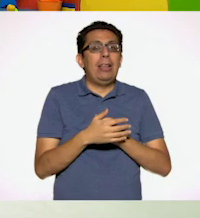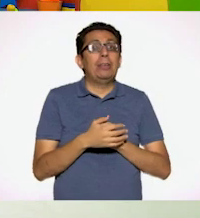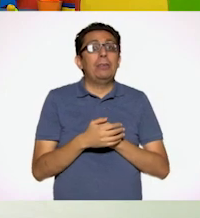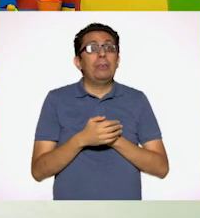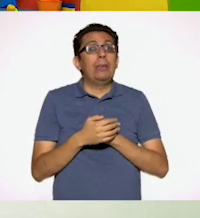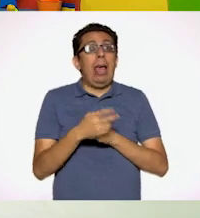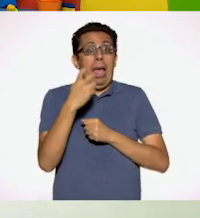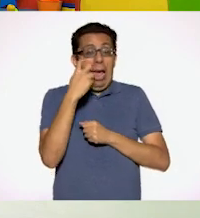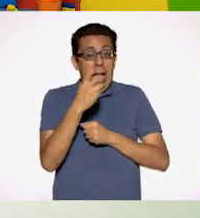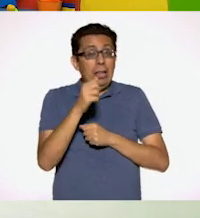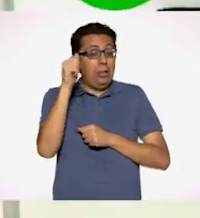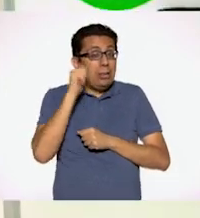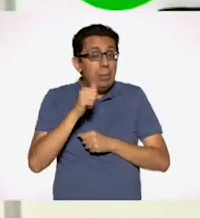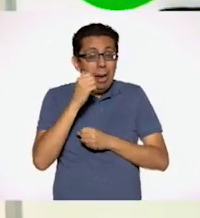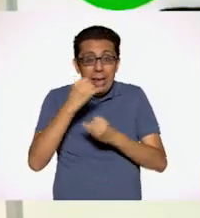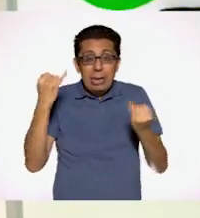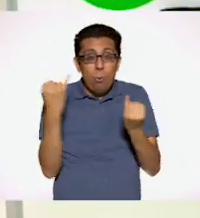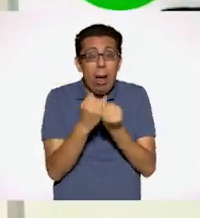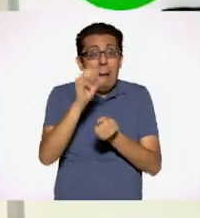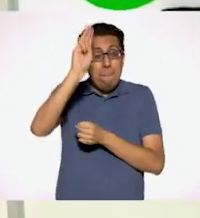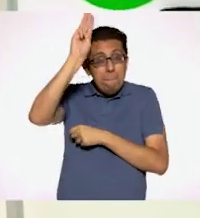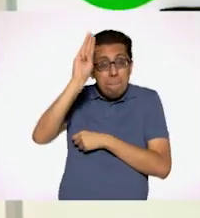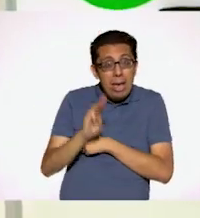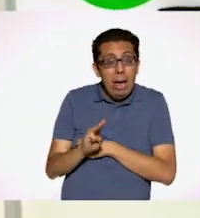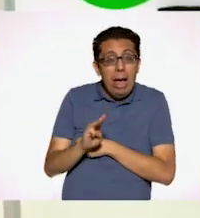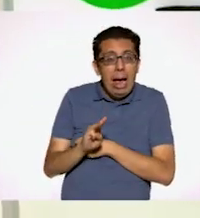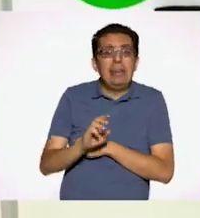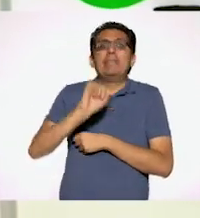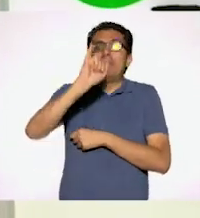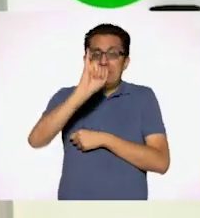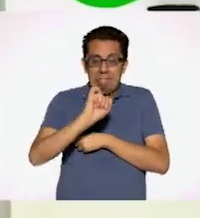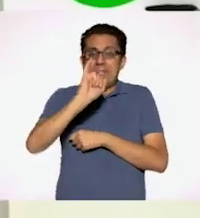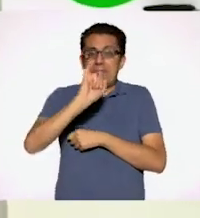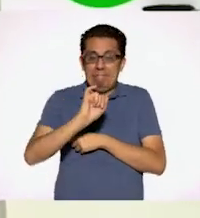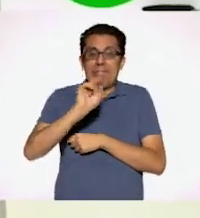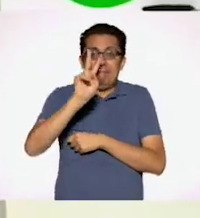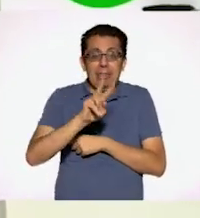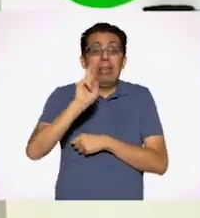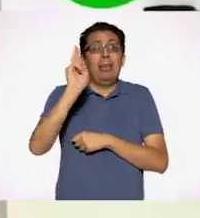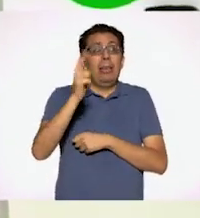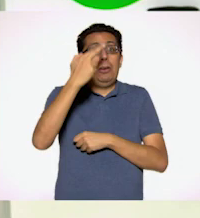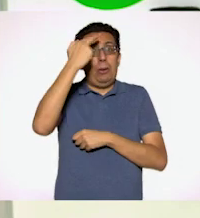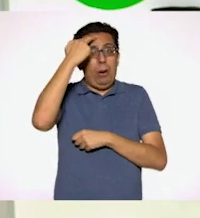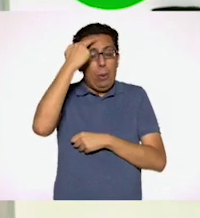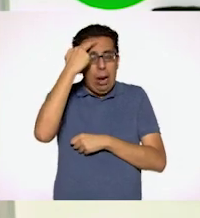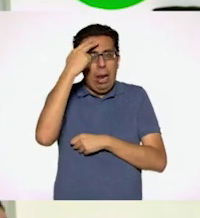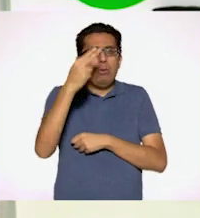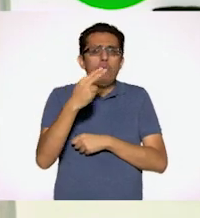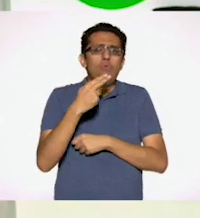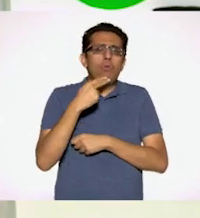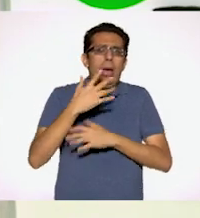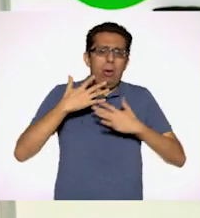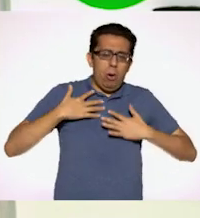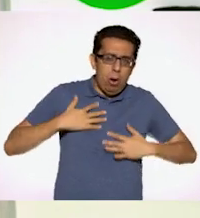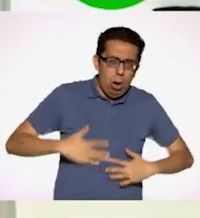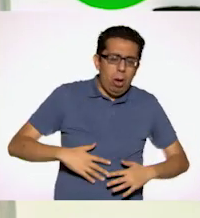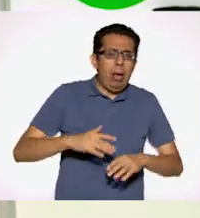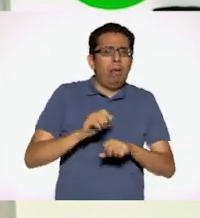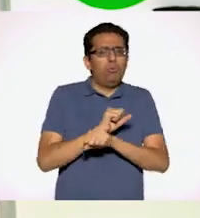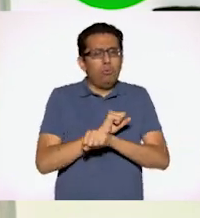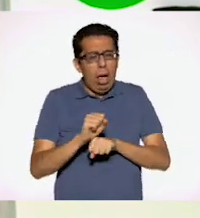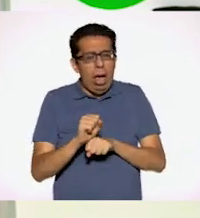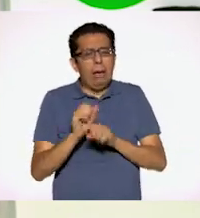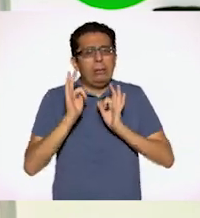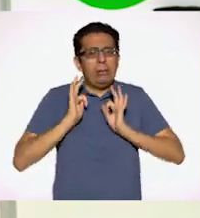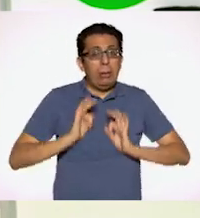será todos los miércoles? Así es. Recuerda que debes de tener muy bien tu ropa cómoda, tu material,